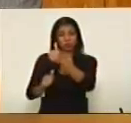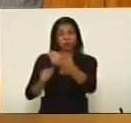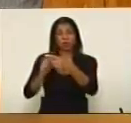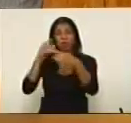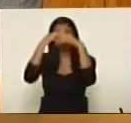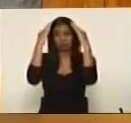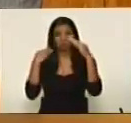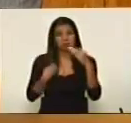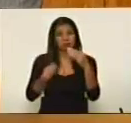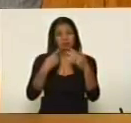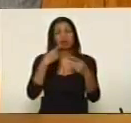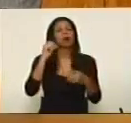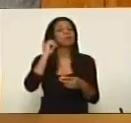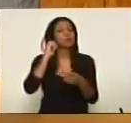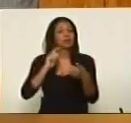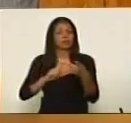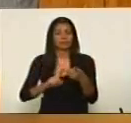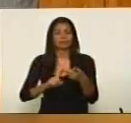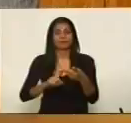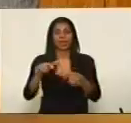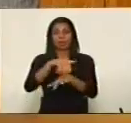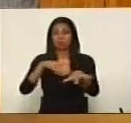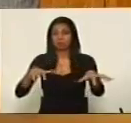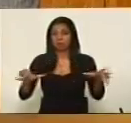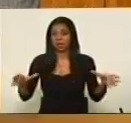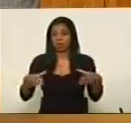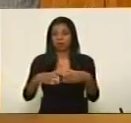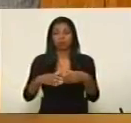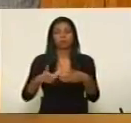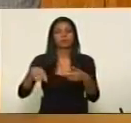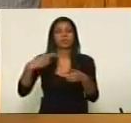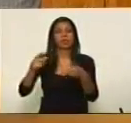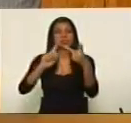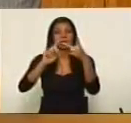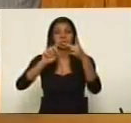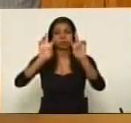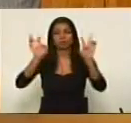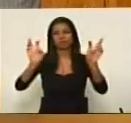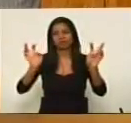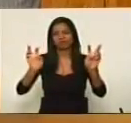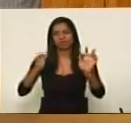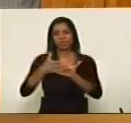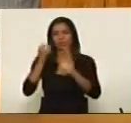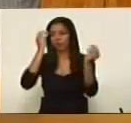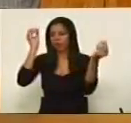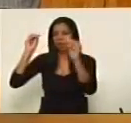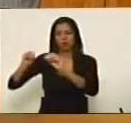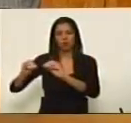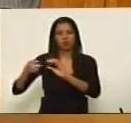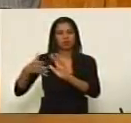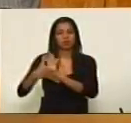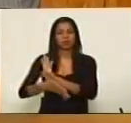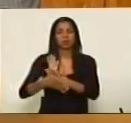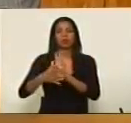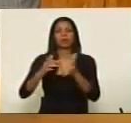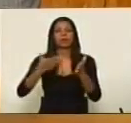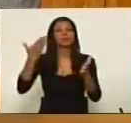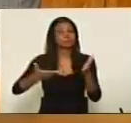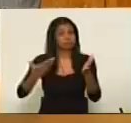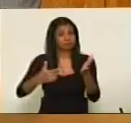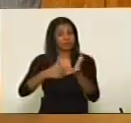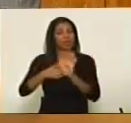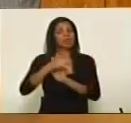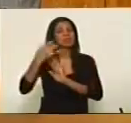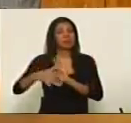y Tania Valentina Díaz, la sesión continuó con el segundo punto en relación al acuerdo constituyente de los legítimos y soberanos